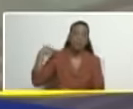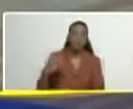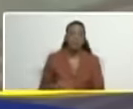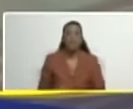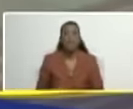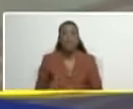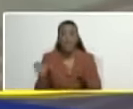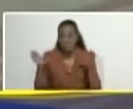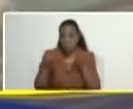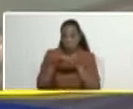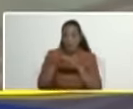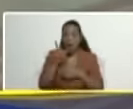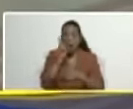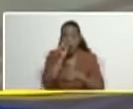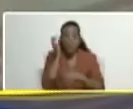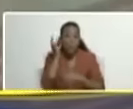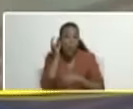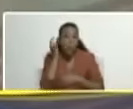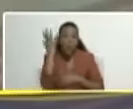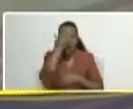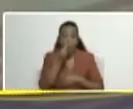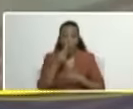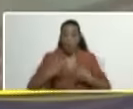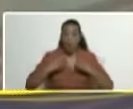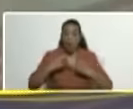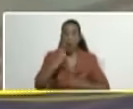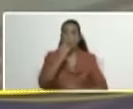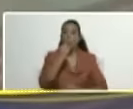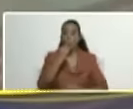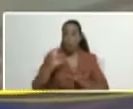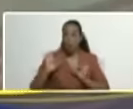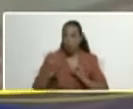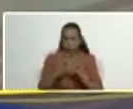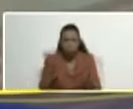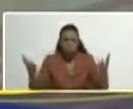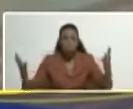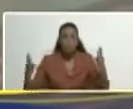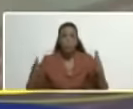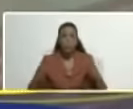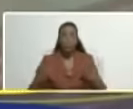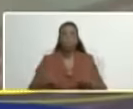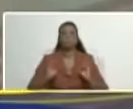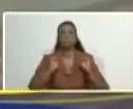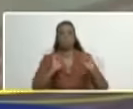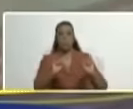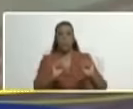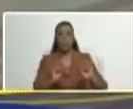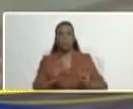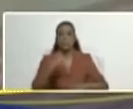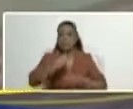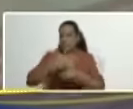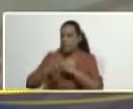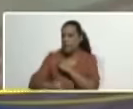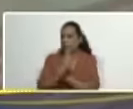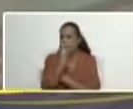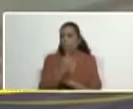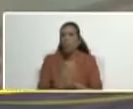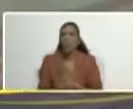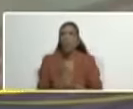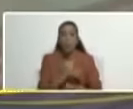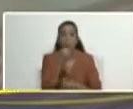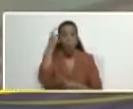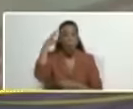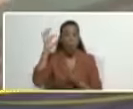que usted ve aquí de hombres, mujeres, de jóvenes, ha exorcizado a los corruptos, a los traidores. Y